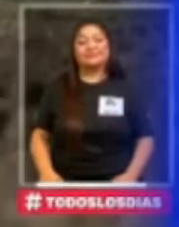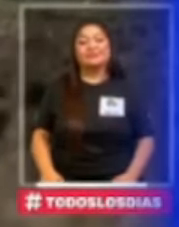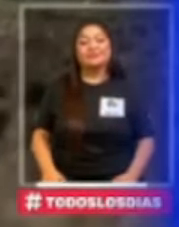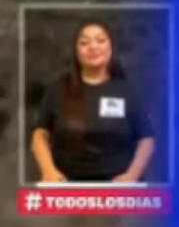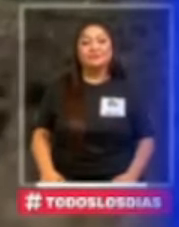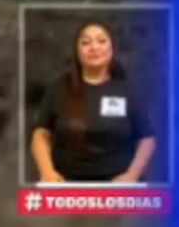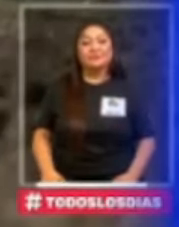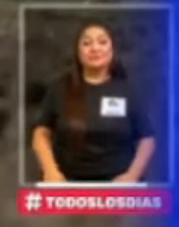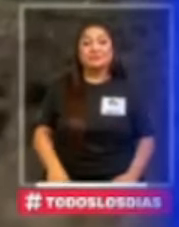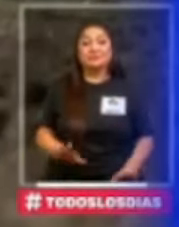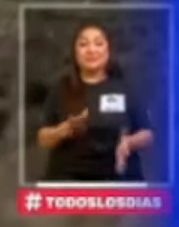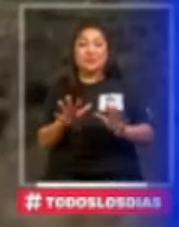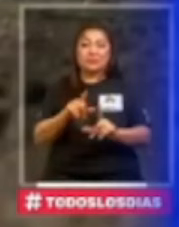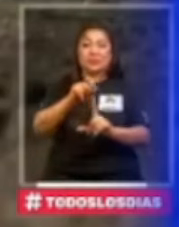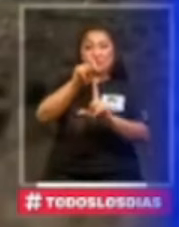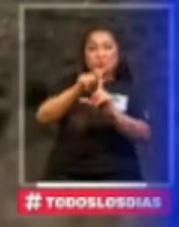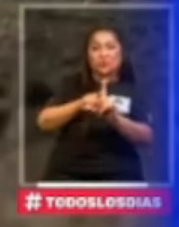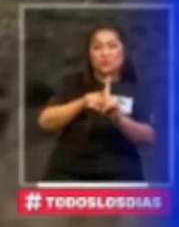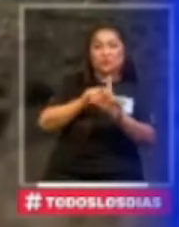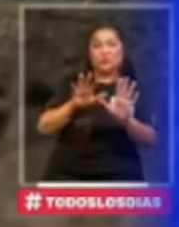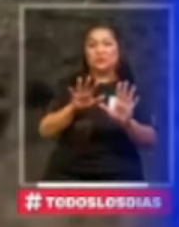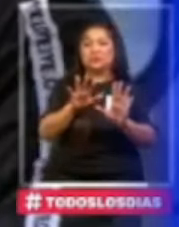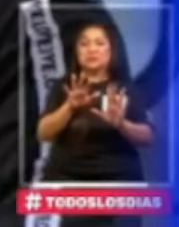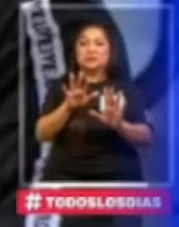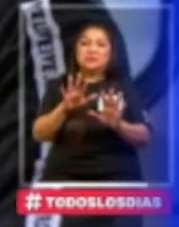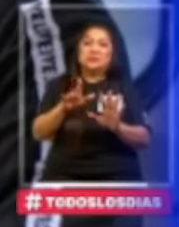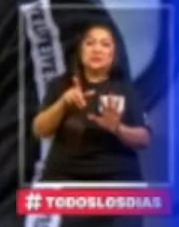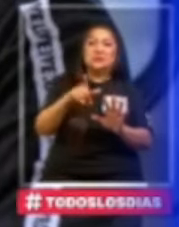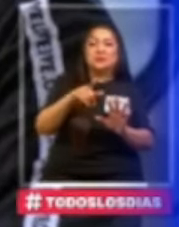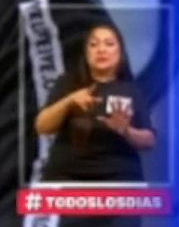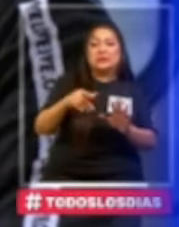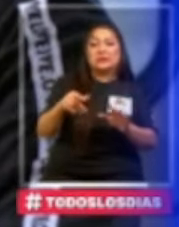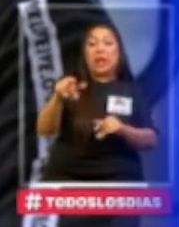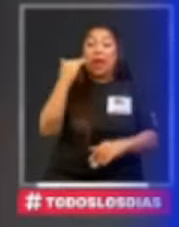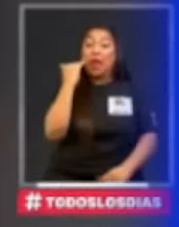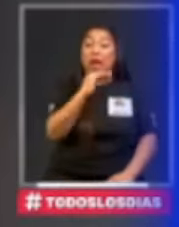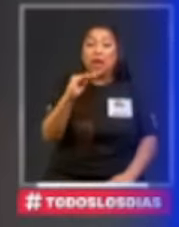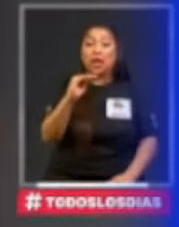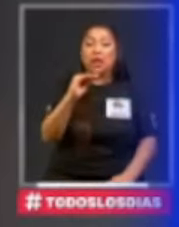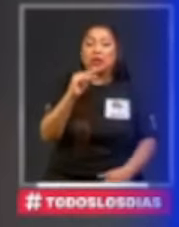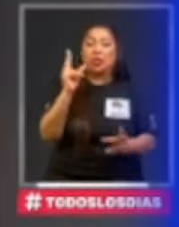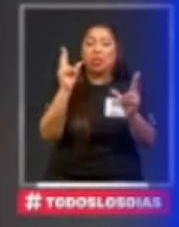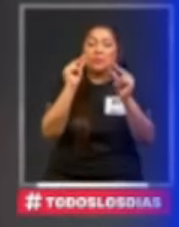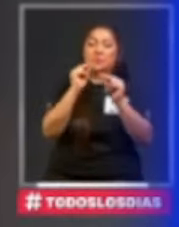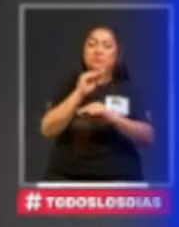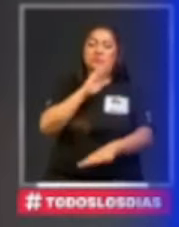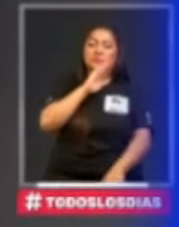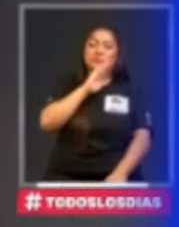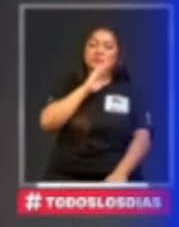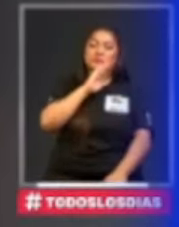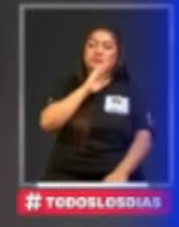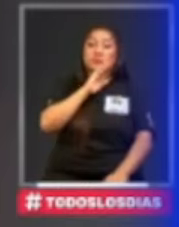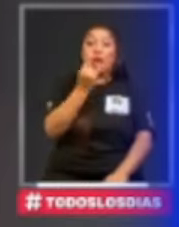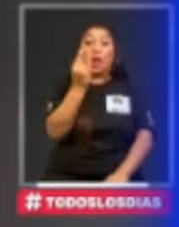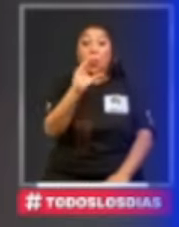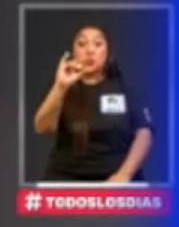Como un mes tuvimos que esperar para que se despertara y todo eso, porque estuvo hartos días en la UCI y despertó